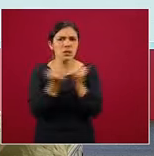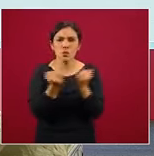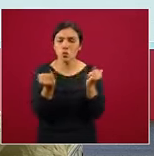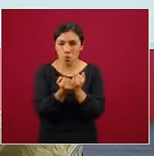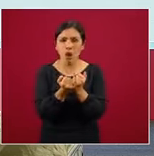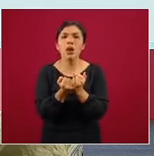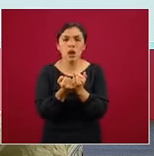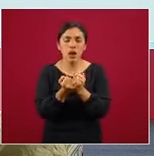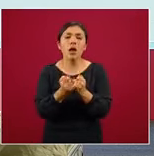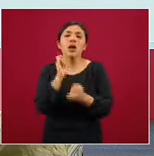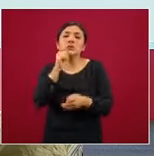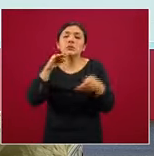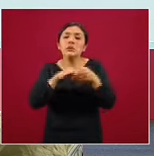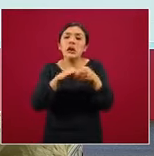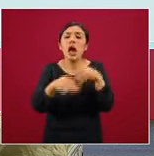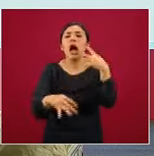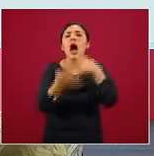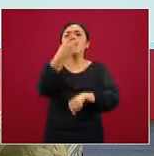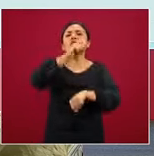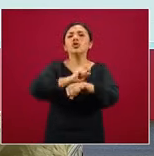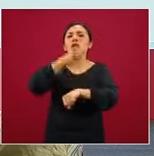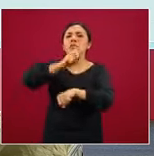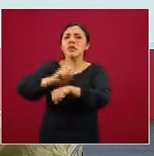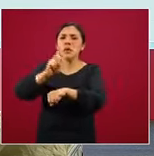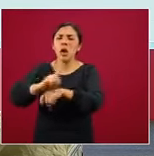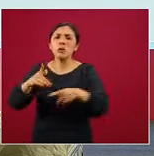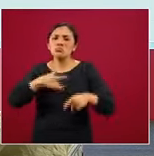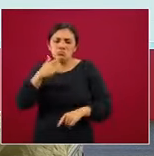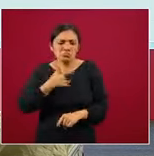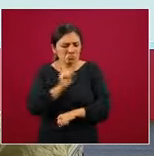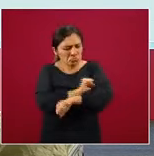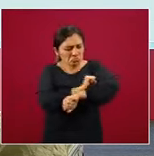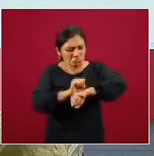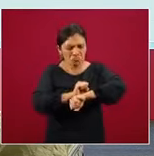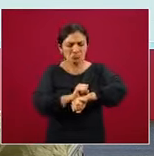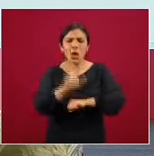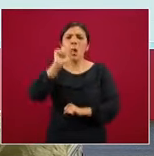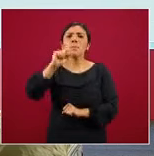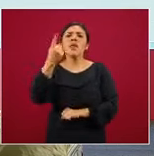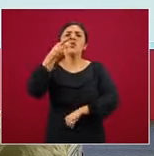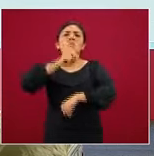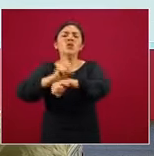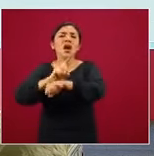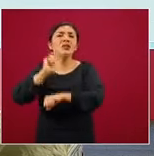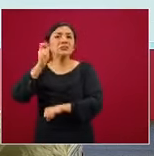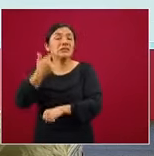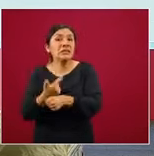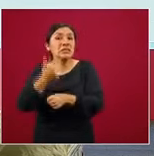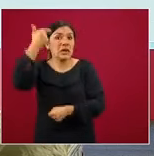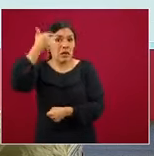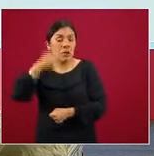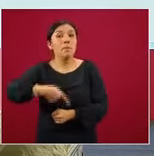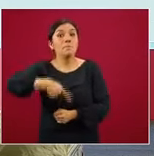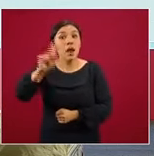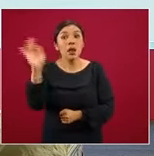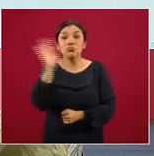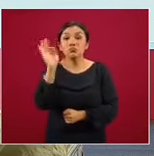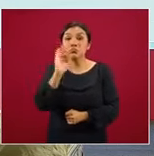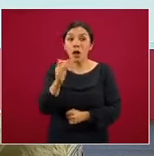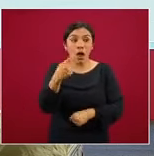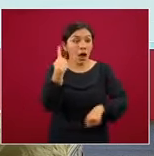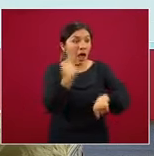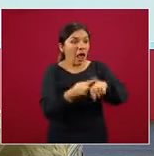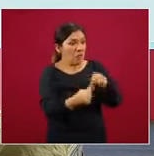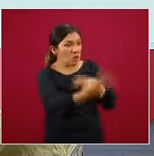estados, en un promedio de 14 días para los casos leves, 21 en promedio para los casos graves. Simplemente que si ya no hay aumento